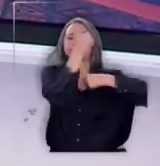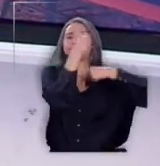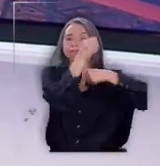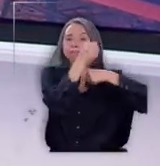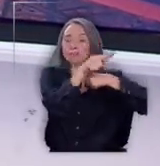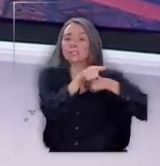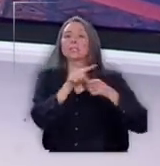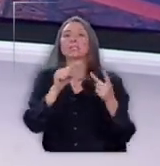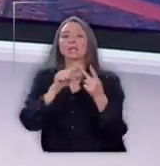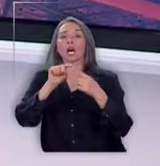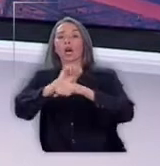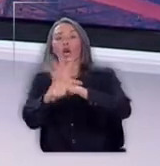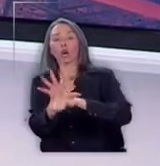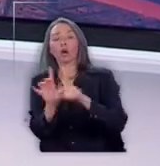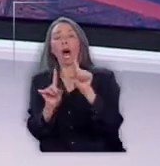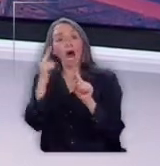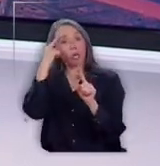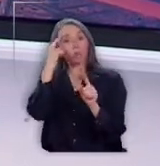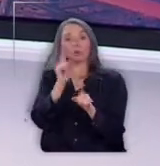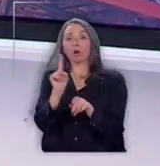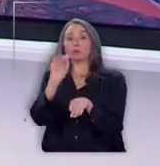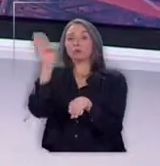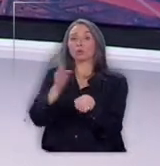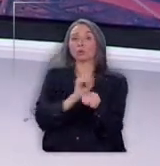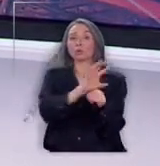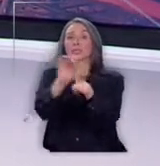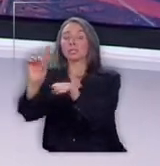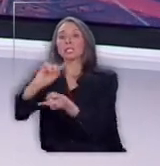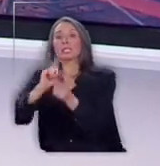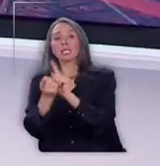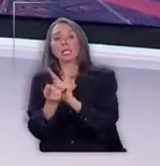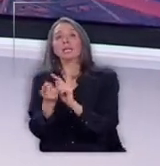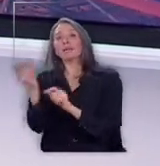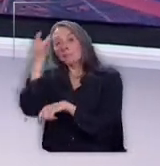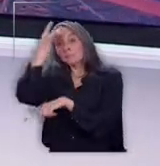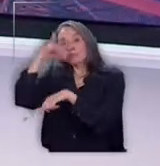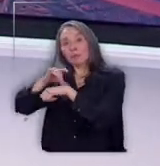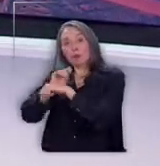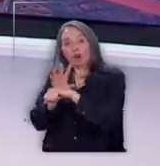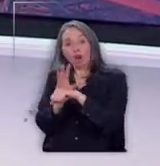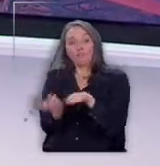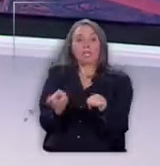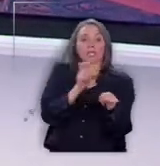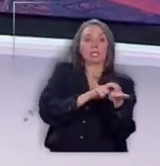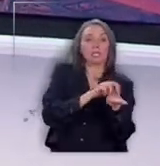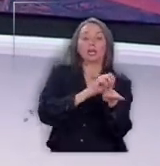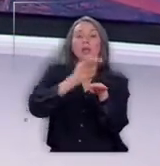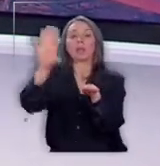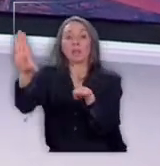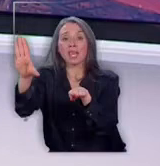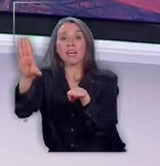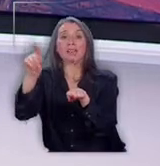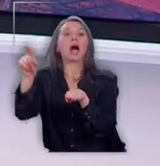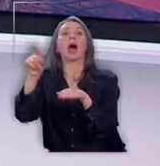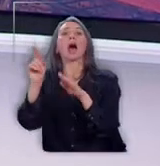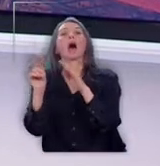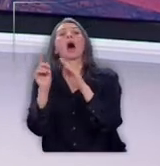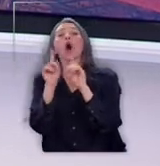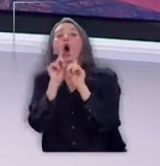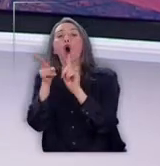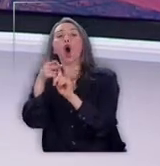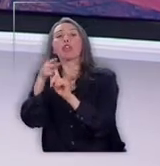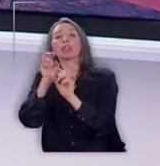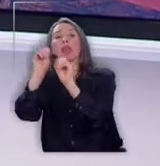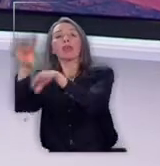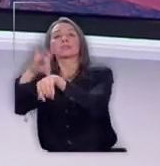obligados a reinventarse algunos de ellos están trasladando pacientes covid a residencias sanitarias otros cajas de ayuda y medicamentos y también han